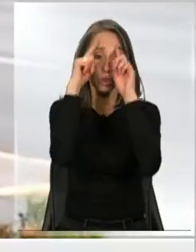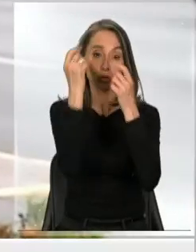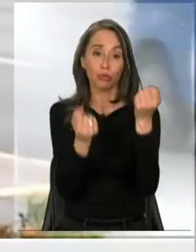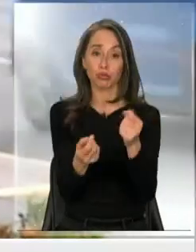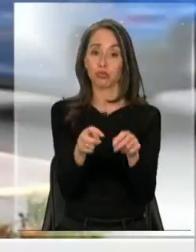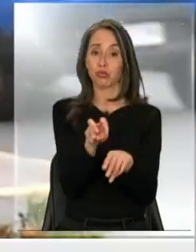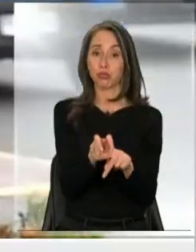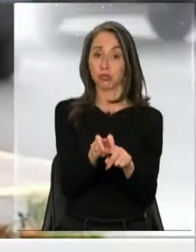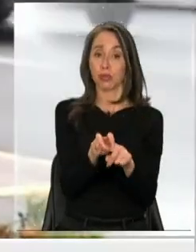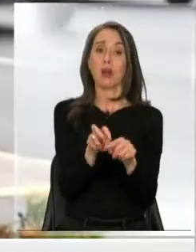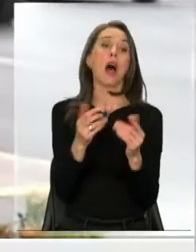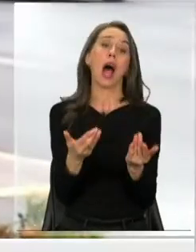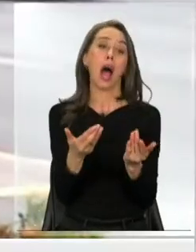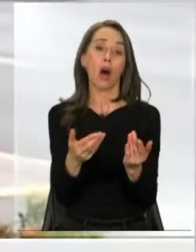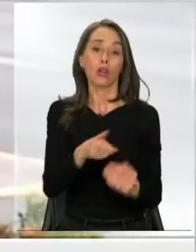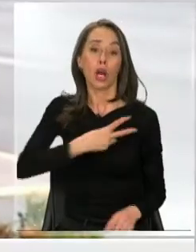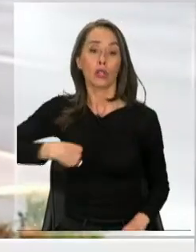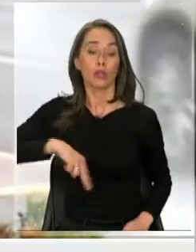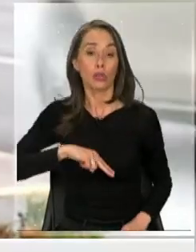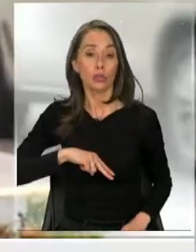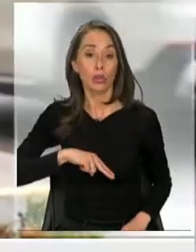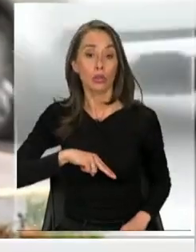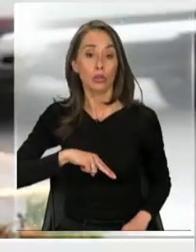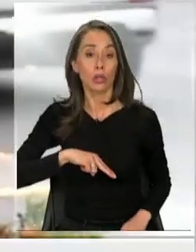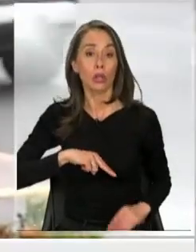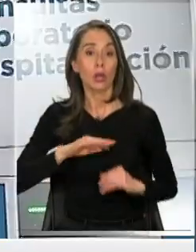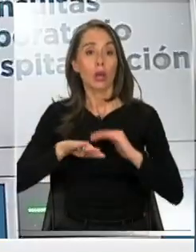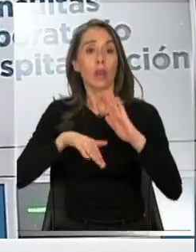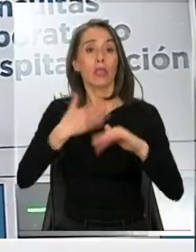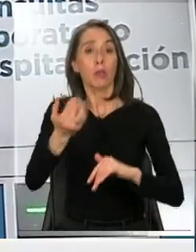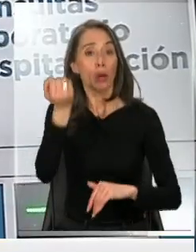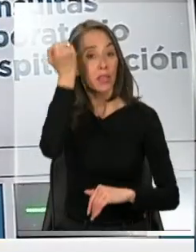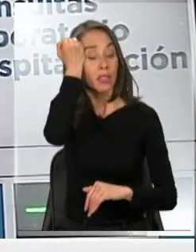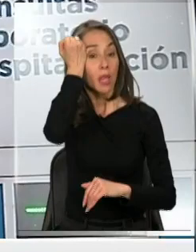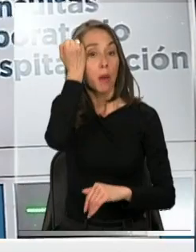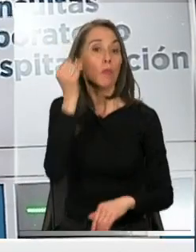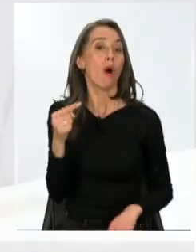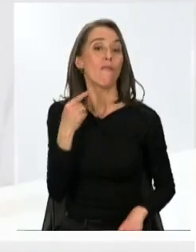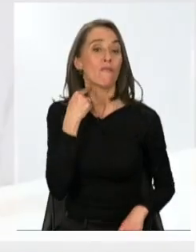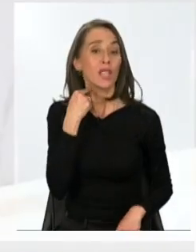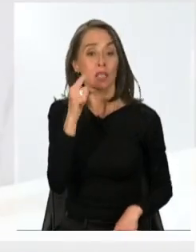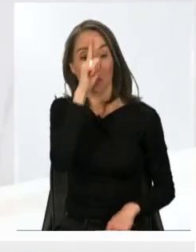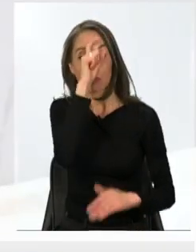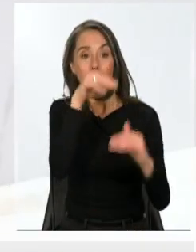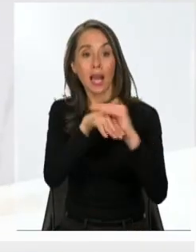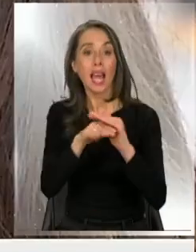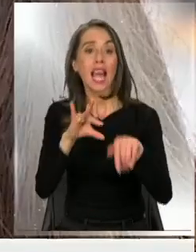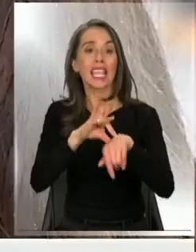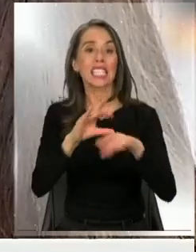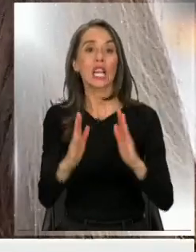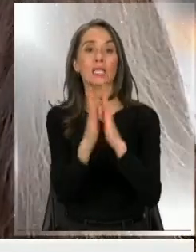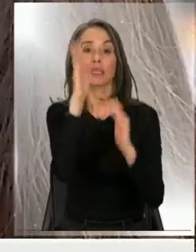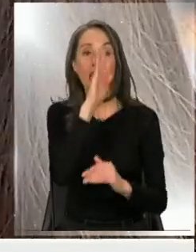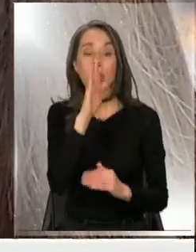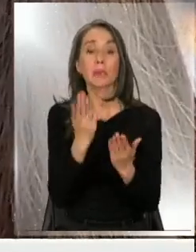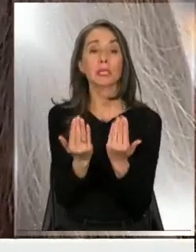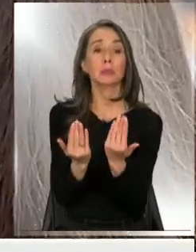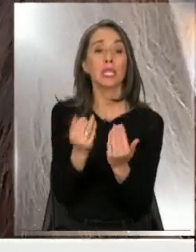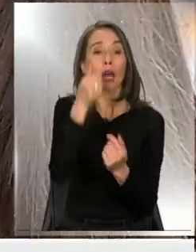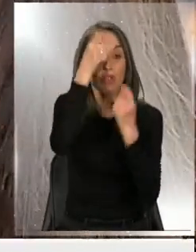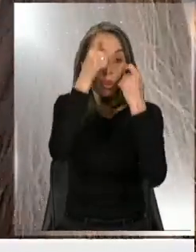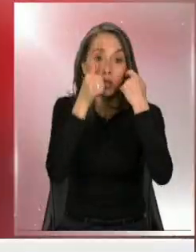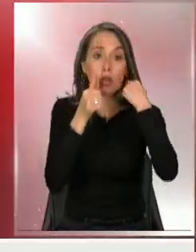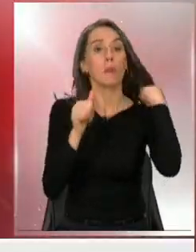es que en este momento estamos pasando por un estado de post-trauma. La víctima está internada en la clínica Santa María a la espera de esa operación y no